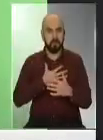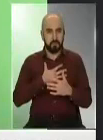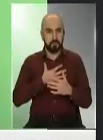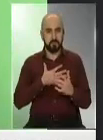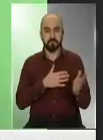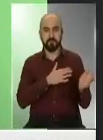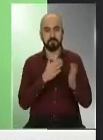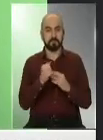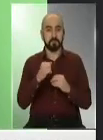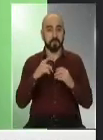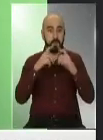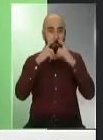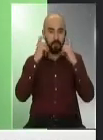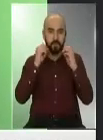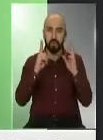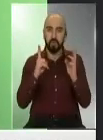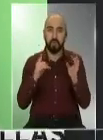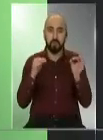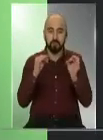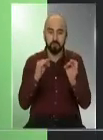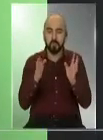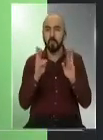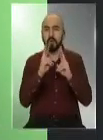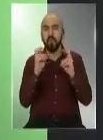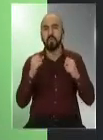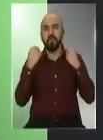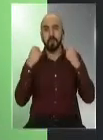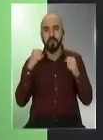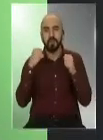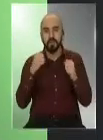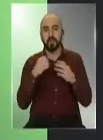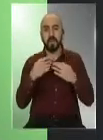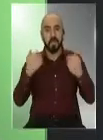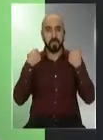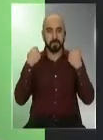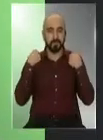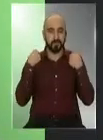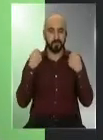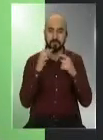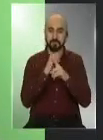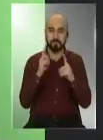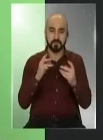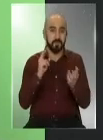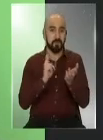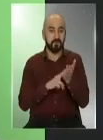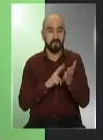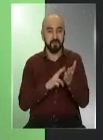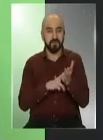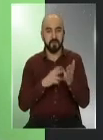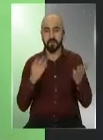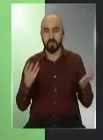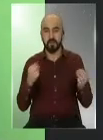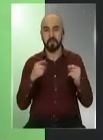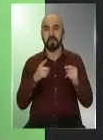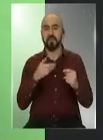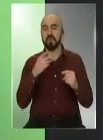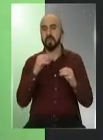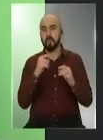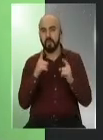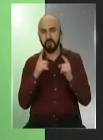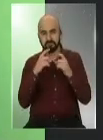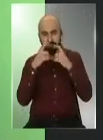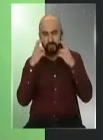El uso de la mascarilla no está recomendado en la práctica deportiva ni ejercicio cotidiano. La verdad es que este elemento de protección personal está diseñado